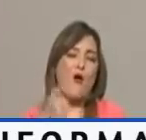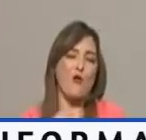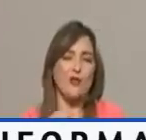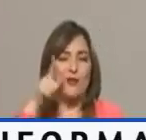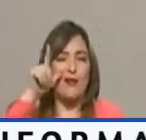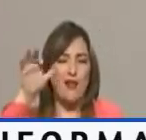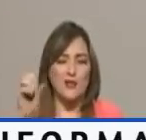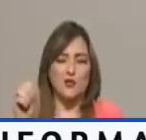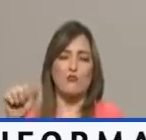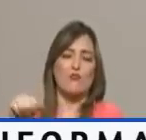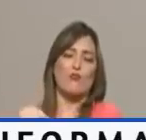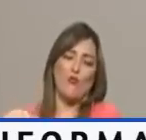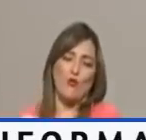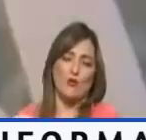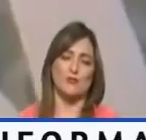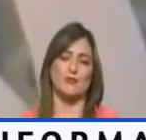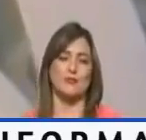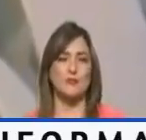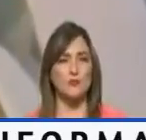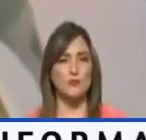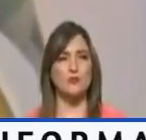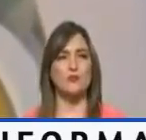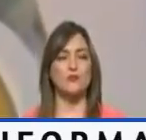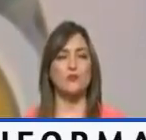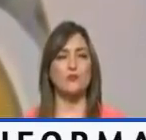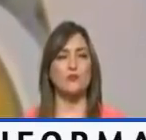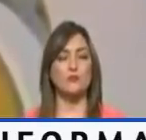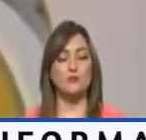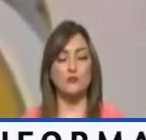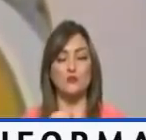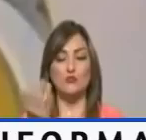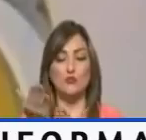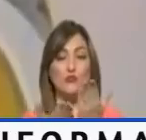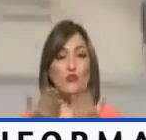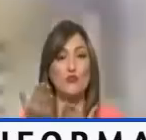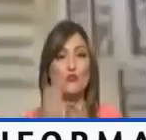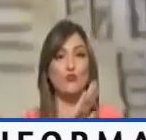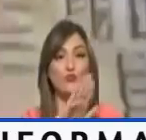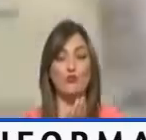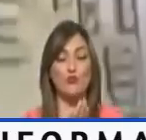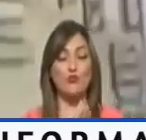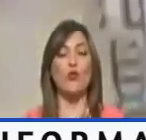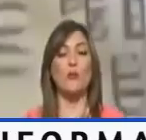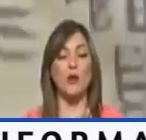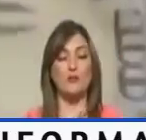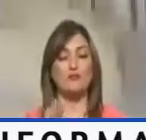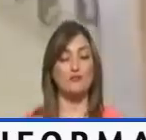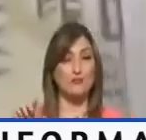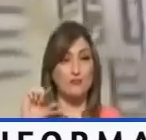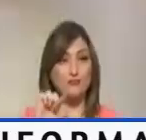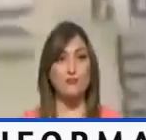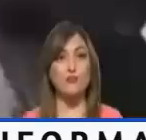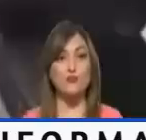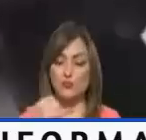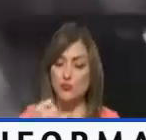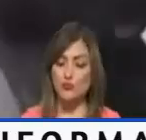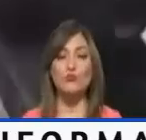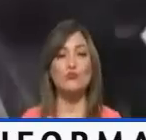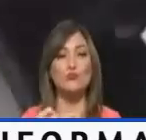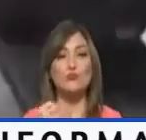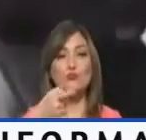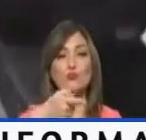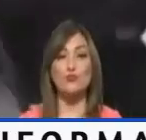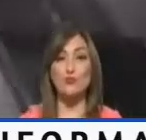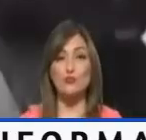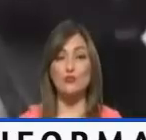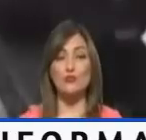calificación por la mora anterior. Las instituciones que prestan el servicio de referencias crediticias darán cumplimiento a lo señalado en el presente